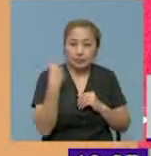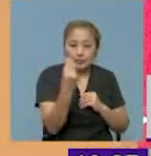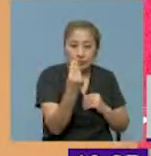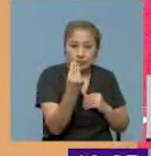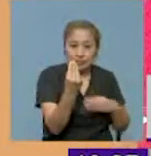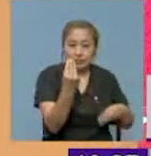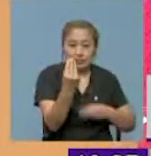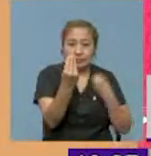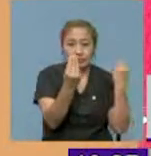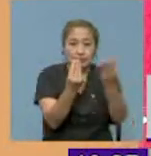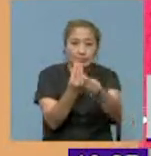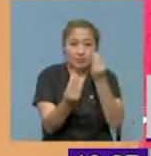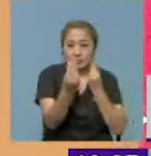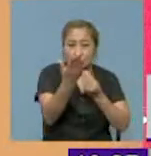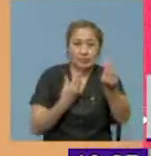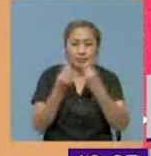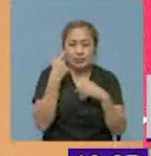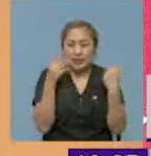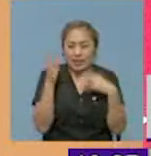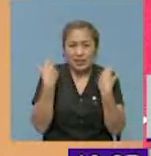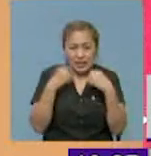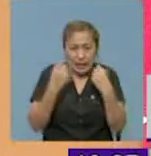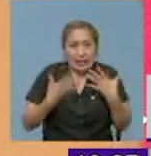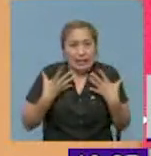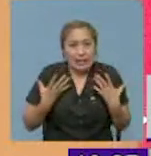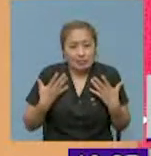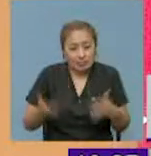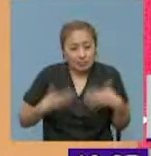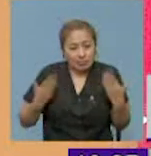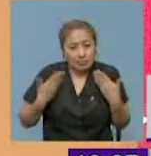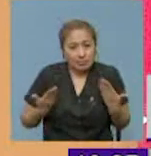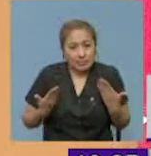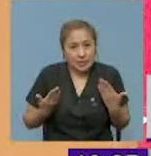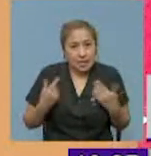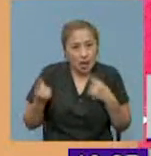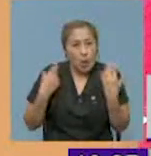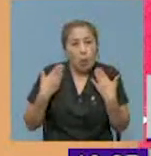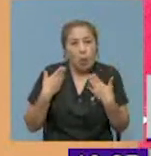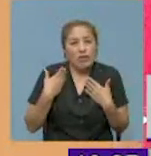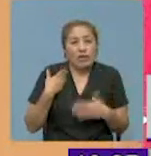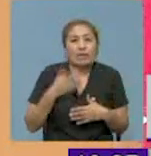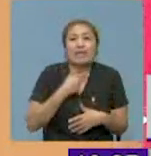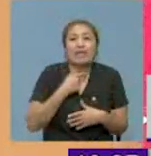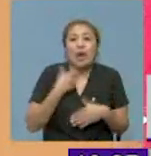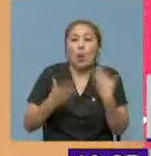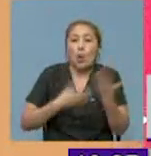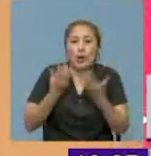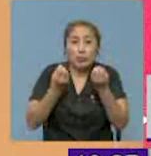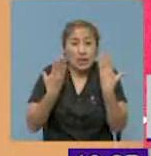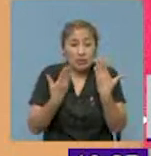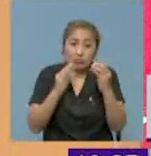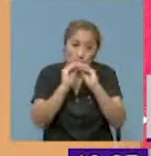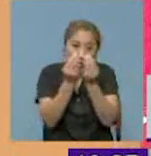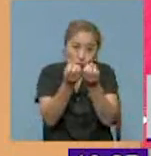jugaban pero yo sabía que estaban bien preparados las ganas políticas en superar ciertas cosas y respondieron muy